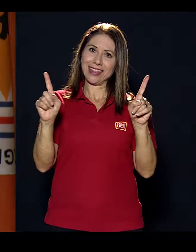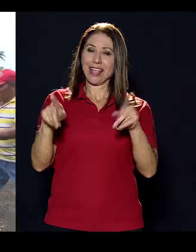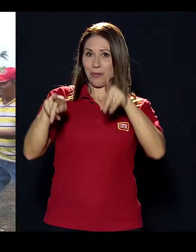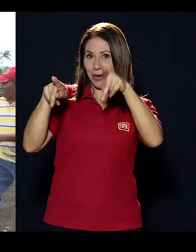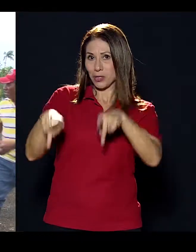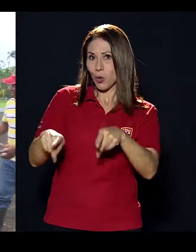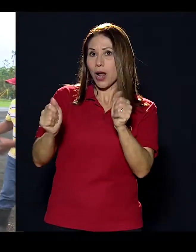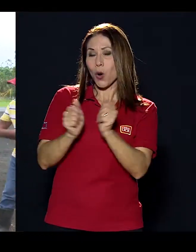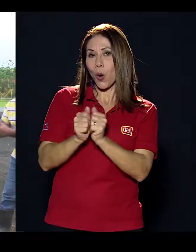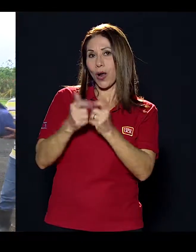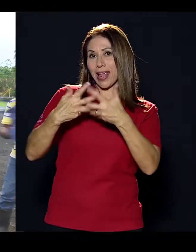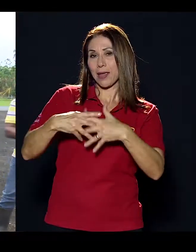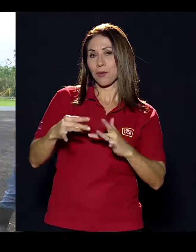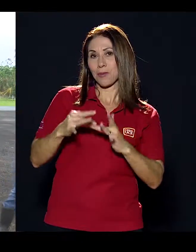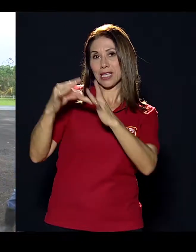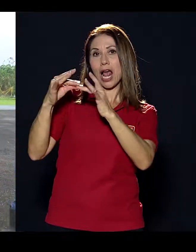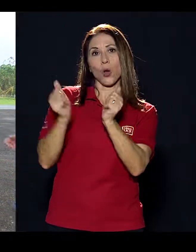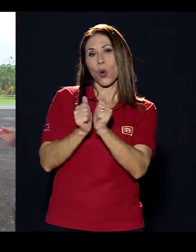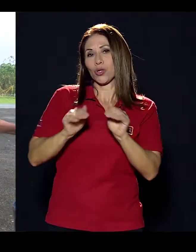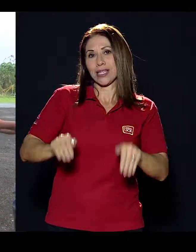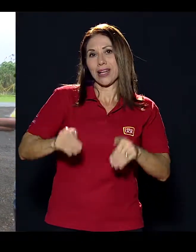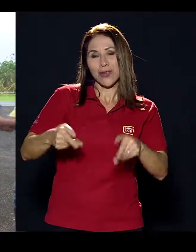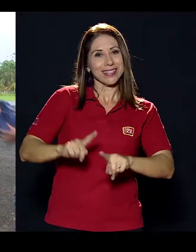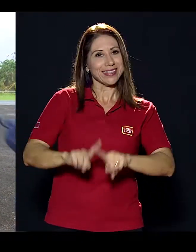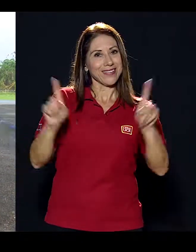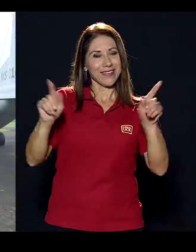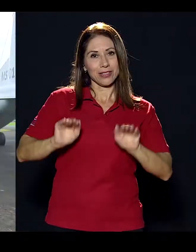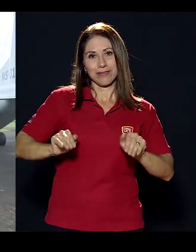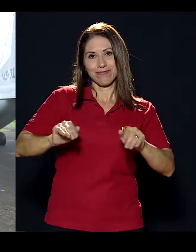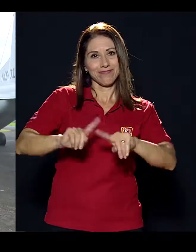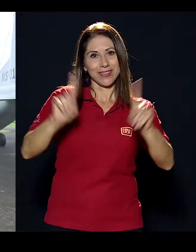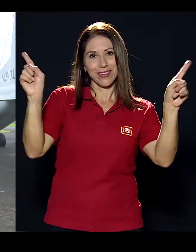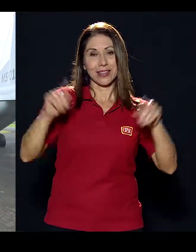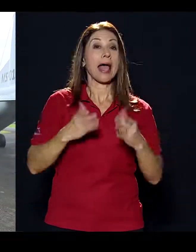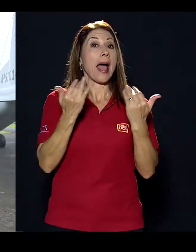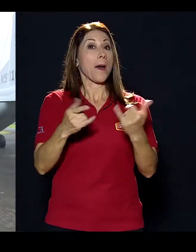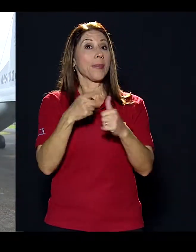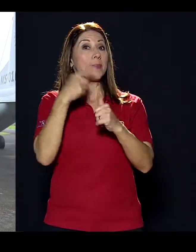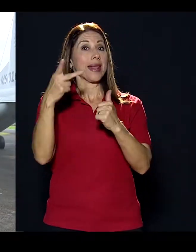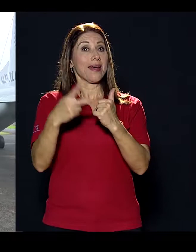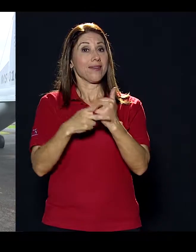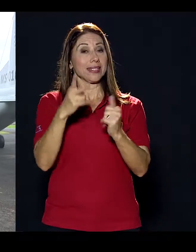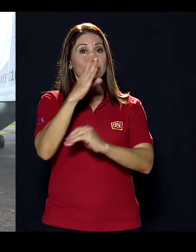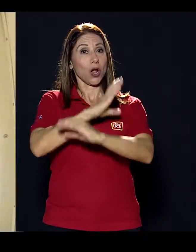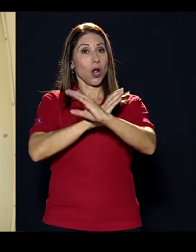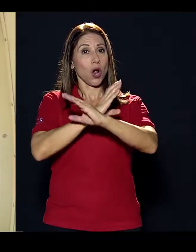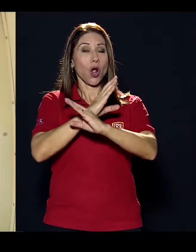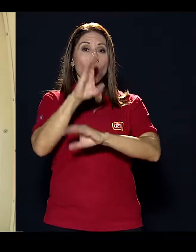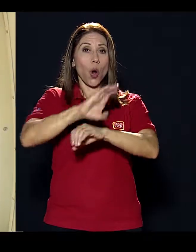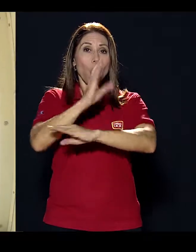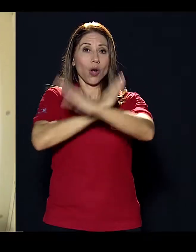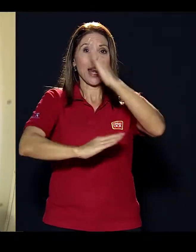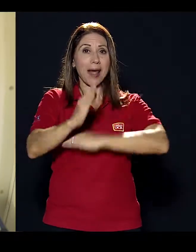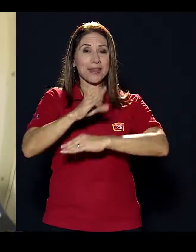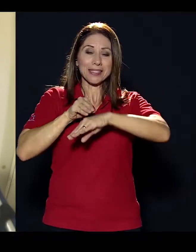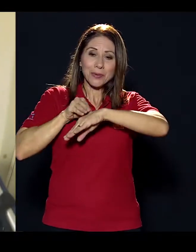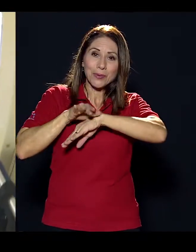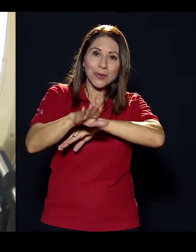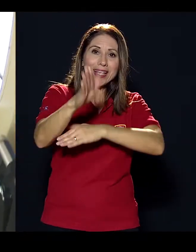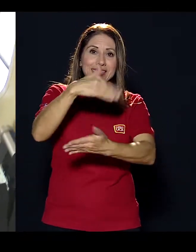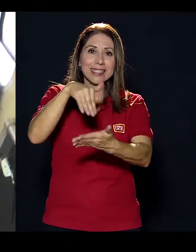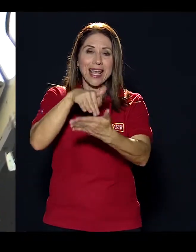especial. Esta fue la primera vez que CONAPDIS tuvo la oportunidad de incidir directamente en el Centro de Operaciones de